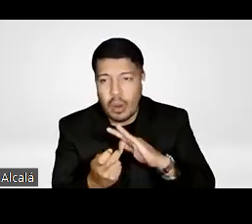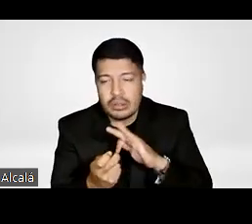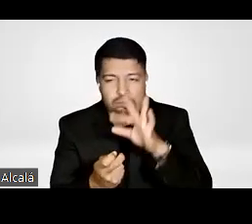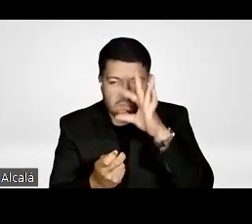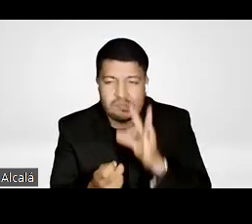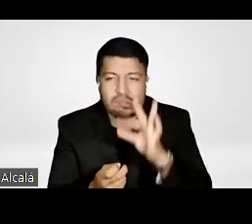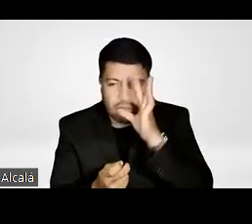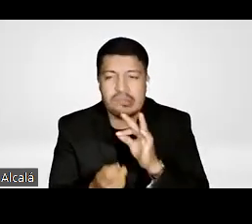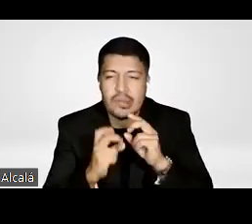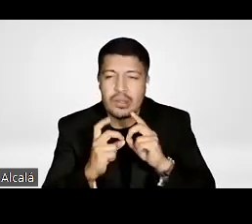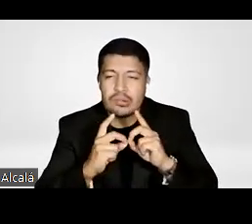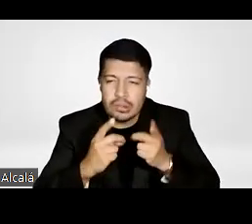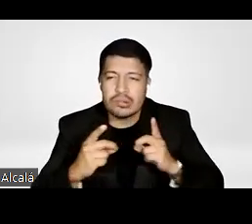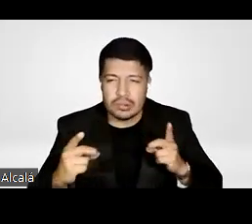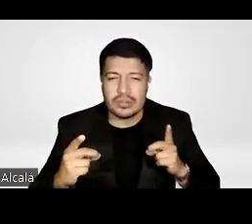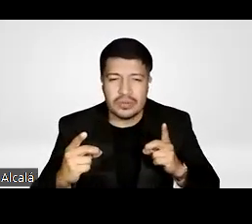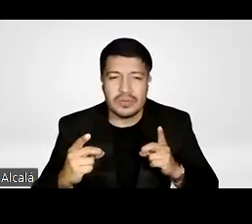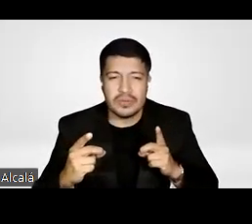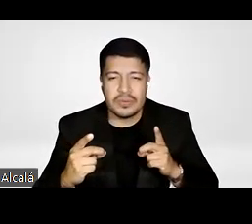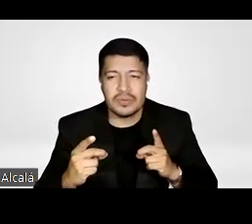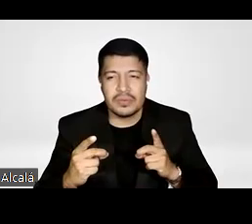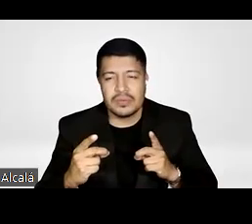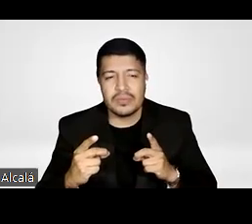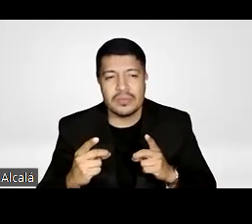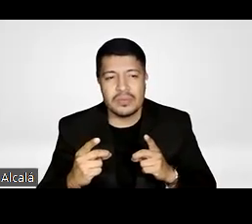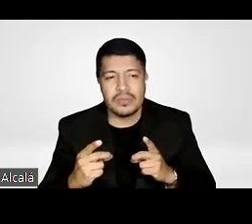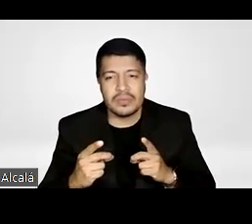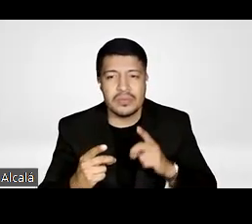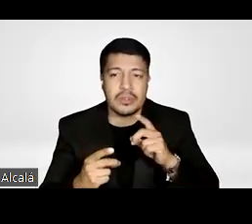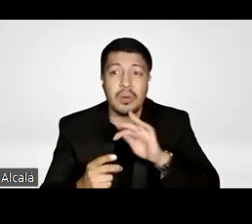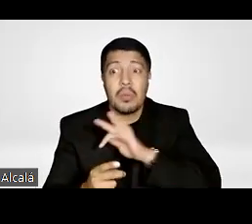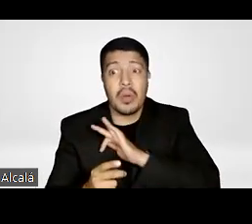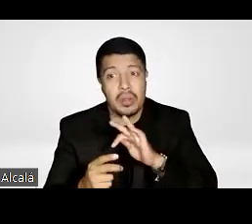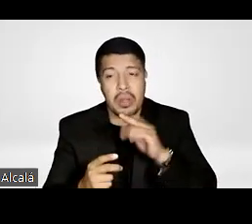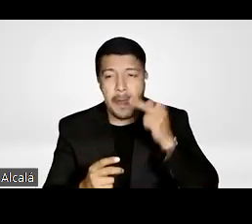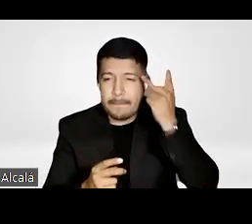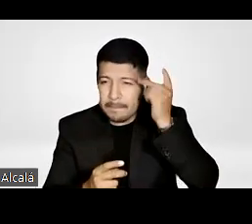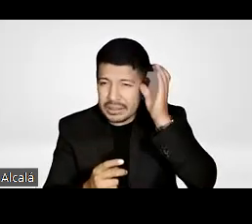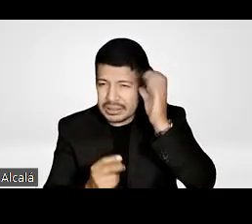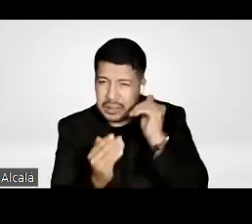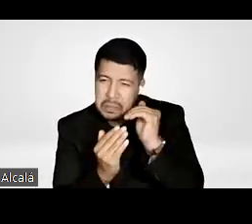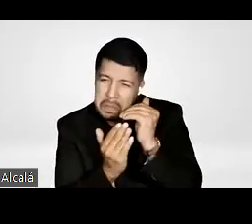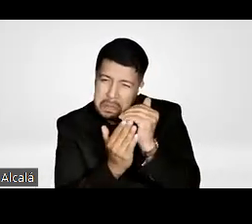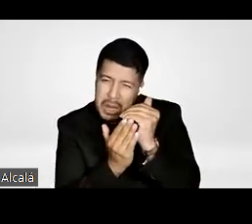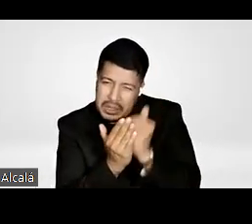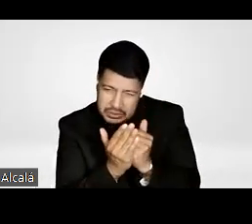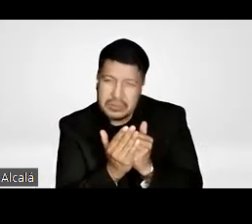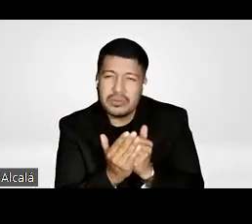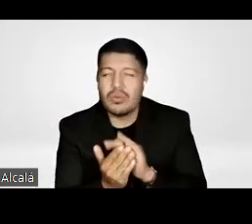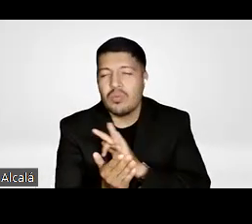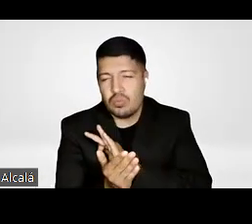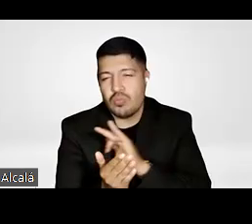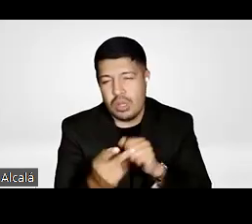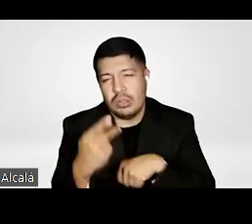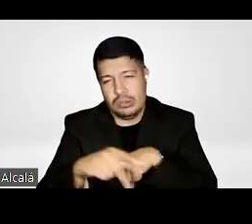alteraciones motoras de menor severidad que la parálisis cerebral, pero asociadas también a otras alteraciones en el desarrollo.